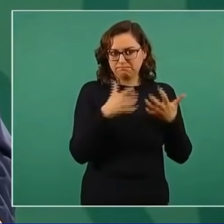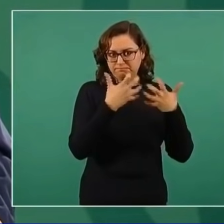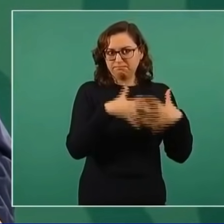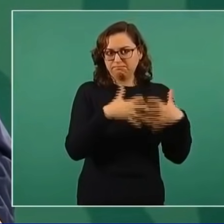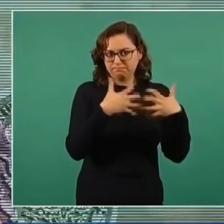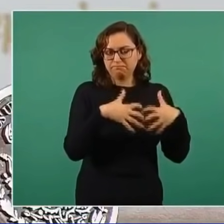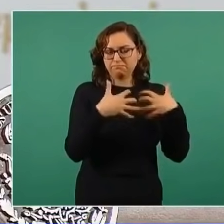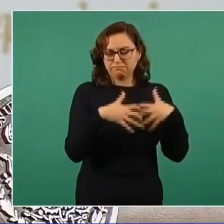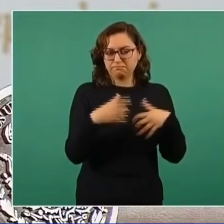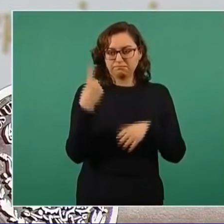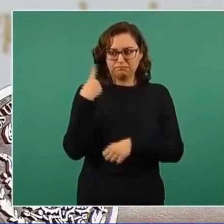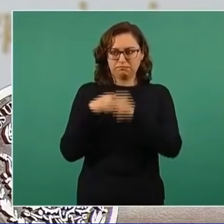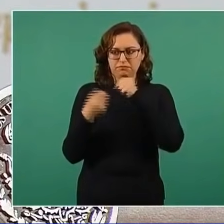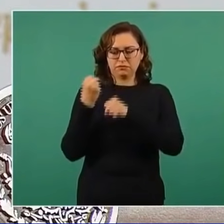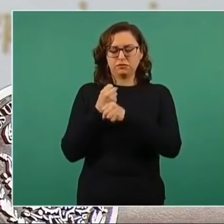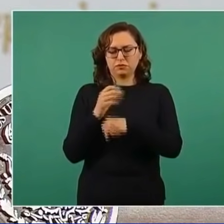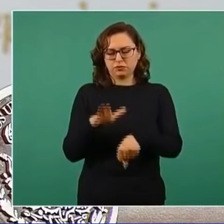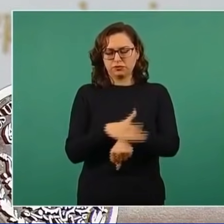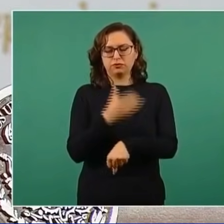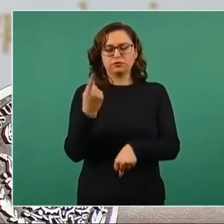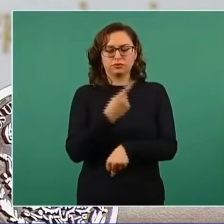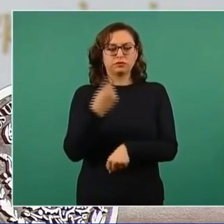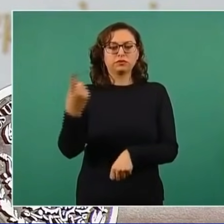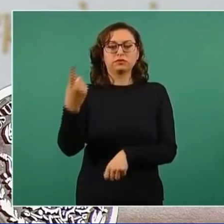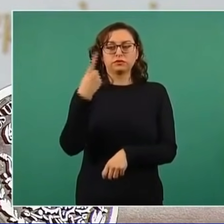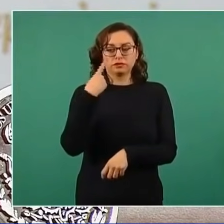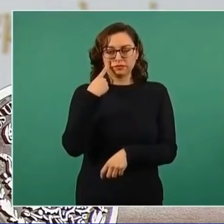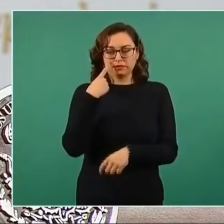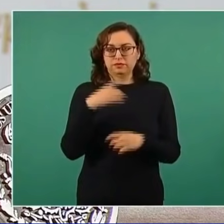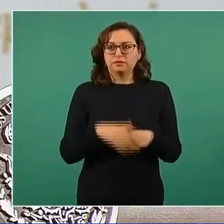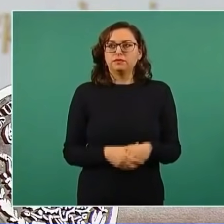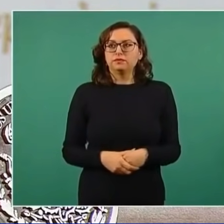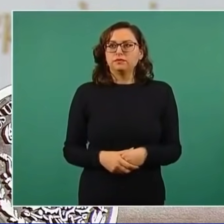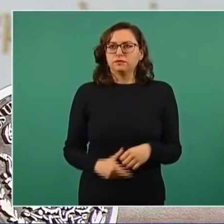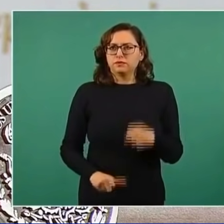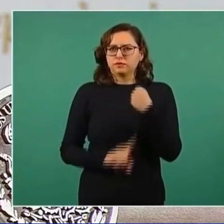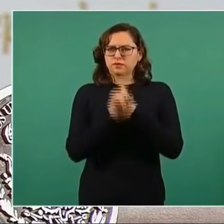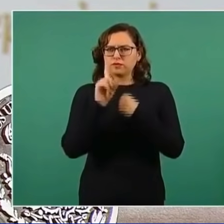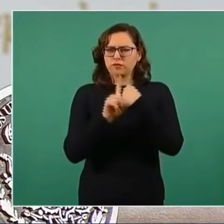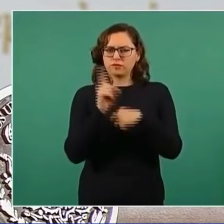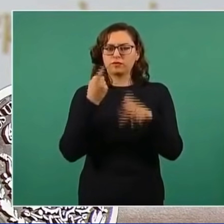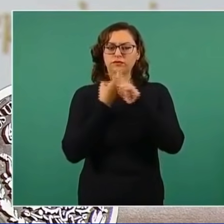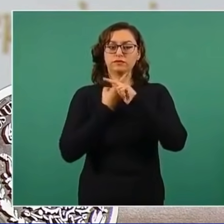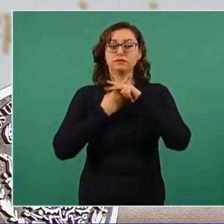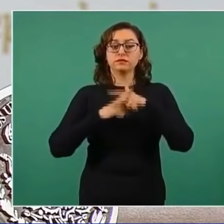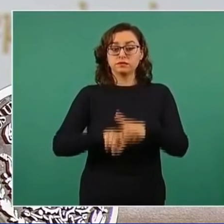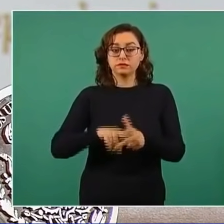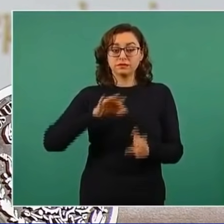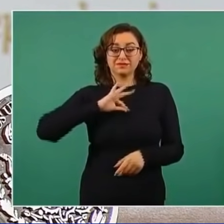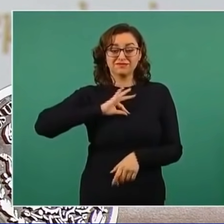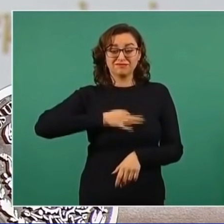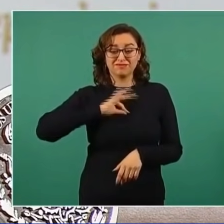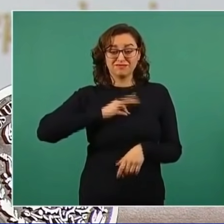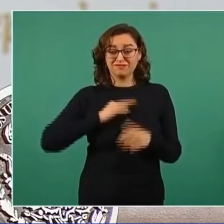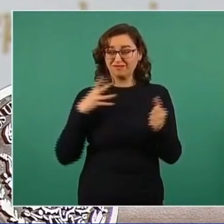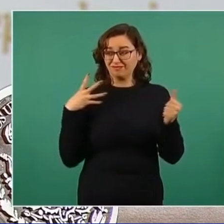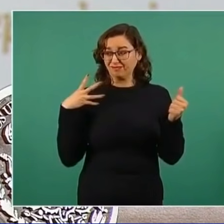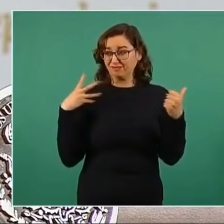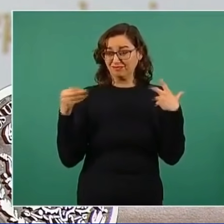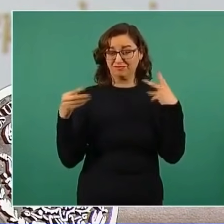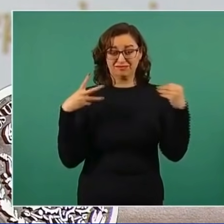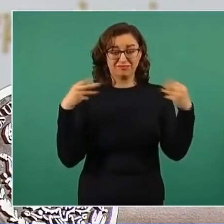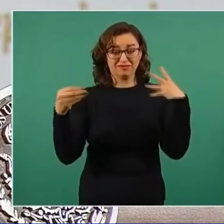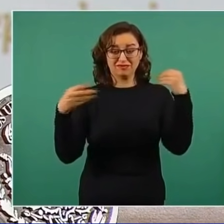por la pandemia que afecta la economía, que afecta mucho